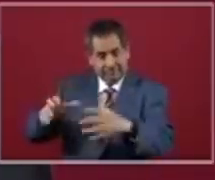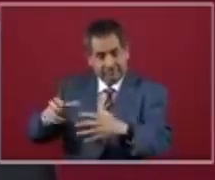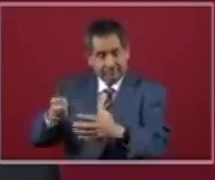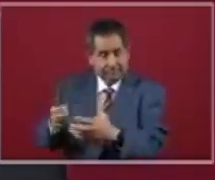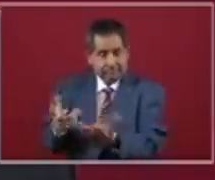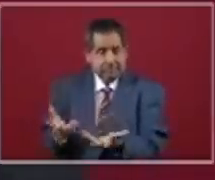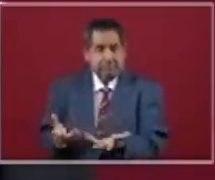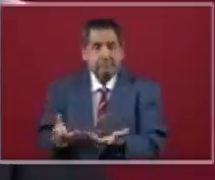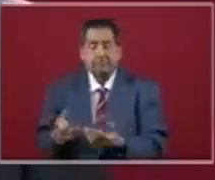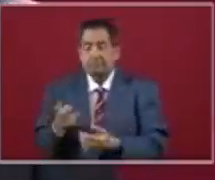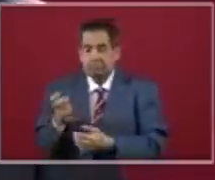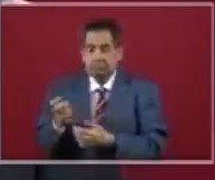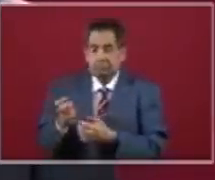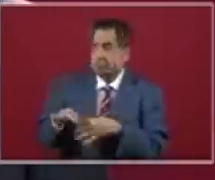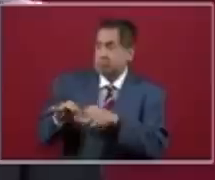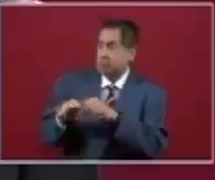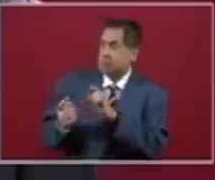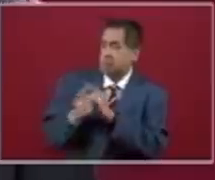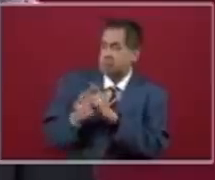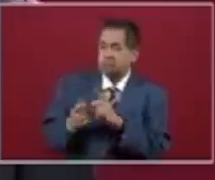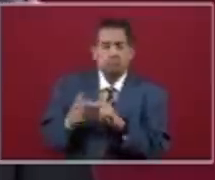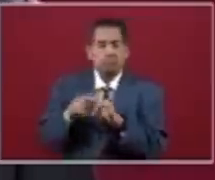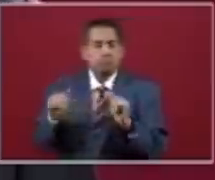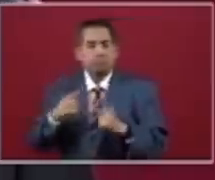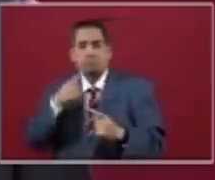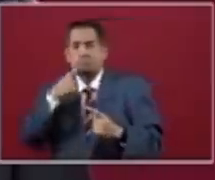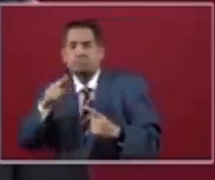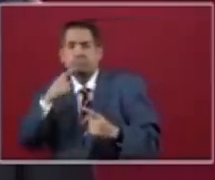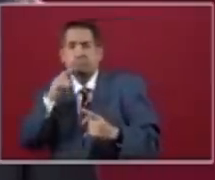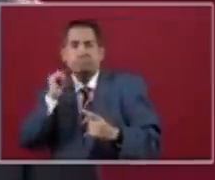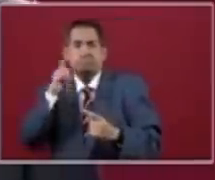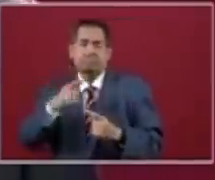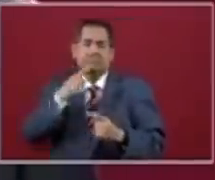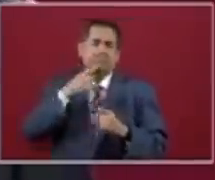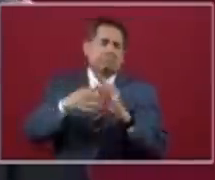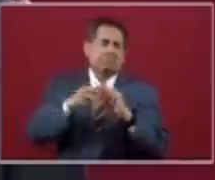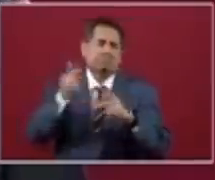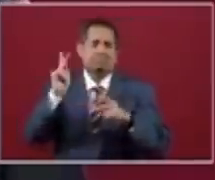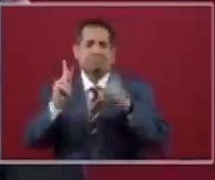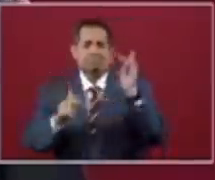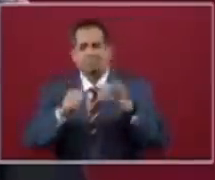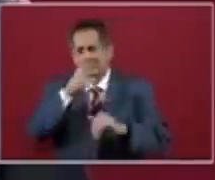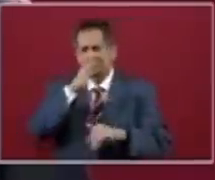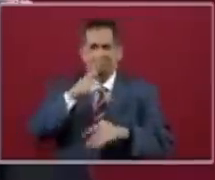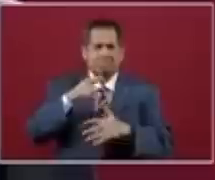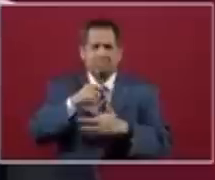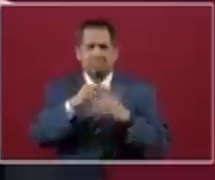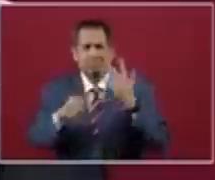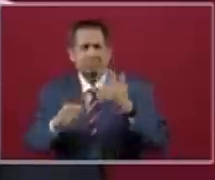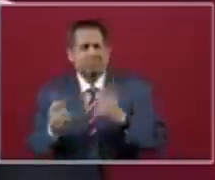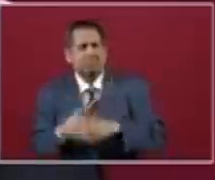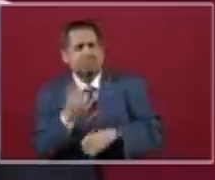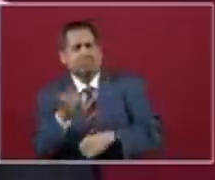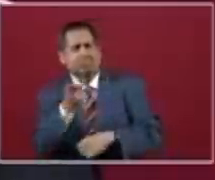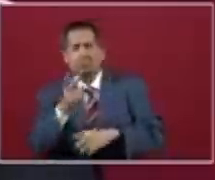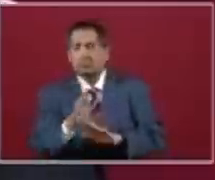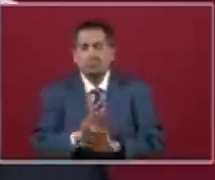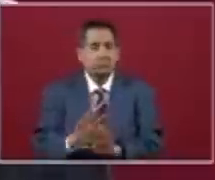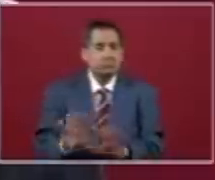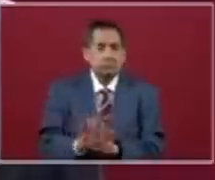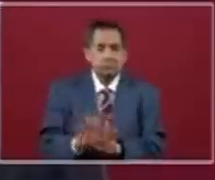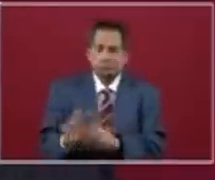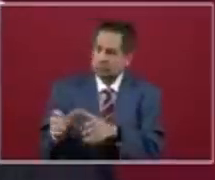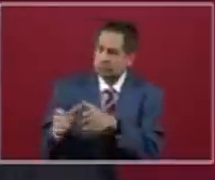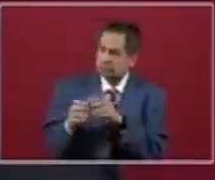No hubo ninguna queja, ningún reproche, ningún cuestionamiento al gobierno.